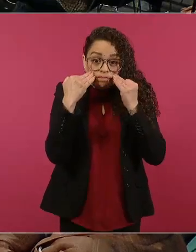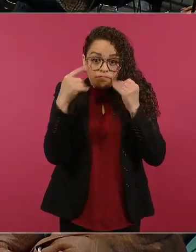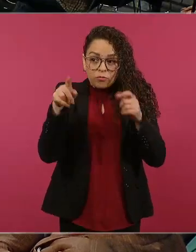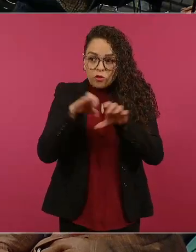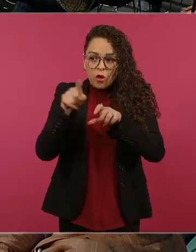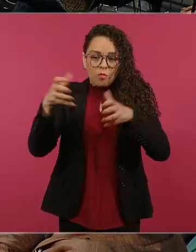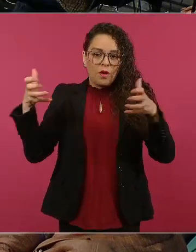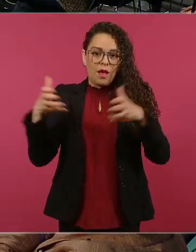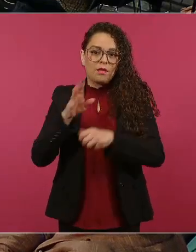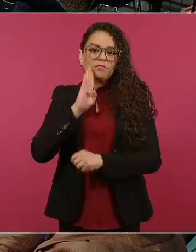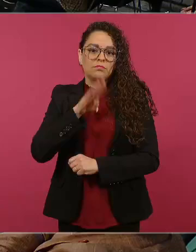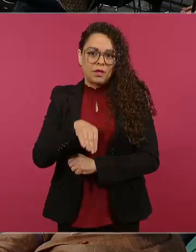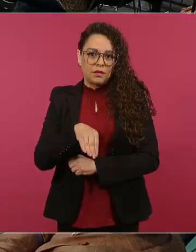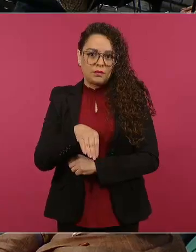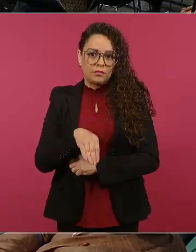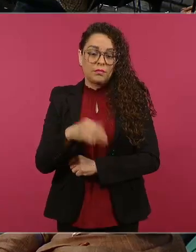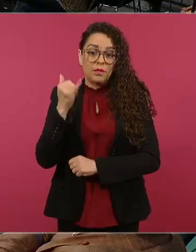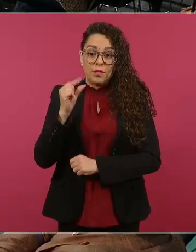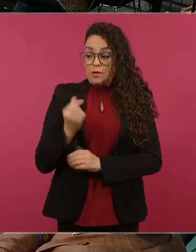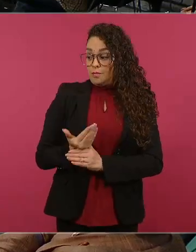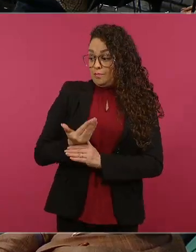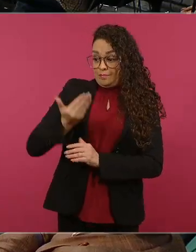Recientemente pasó lo de Ecuador.